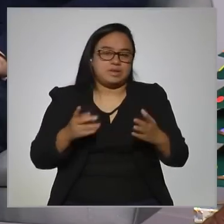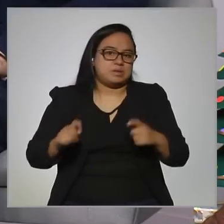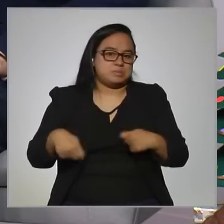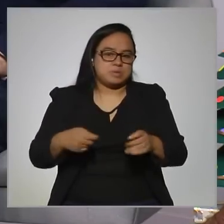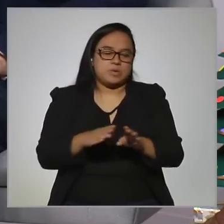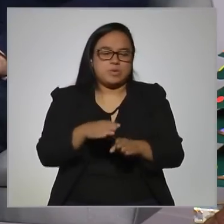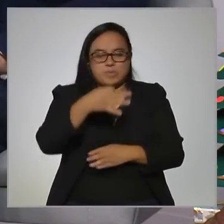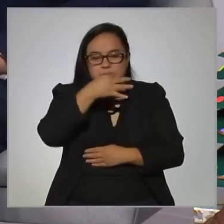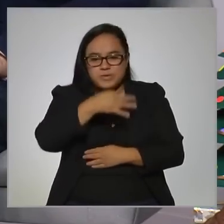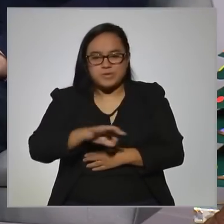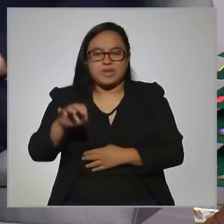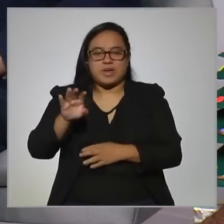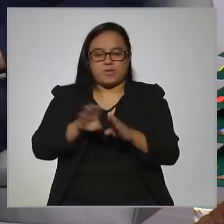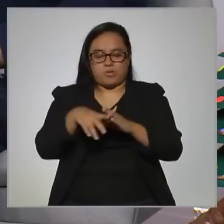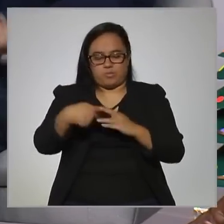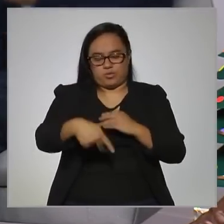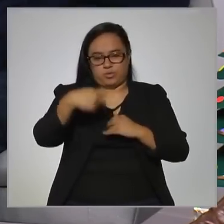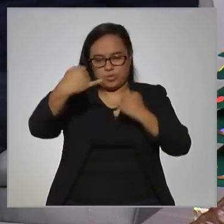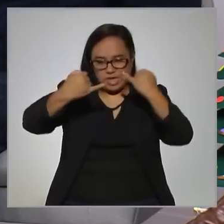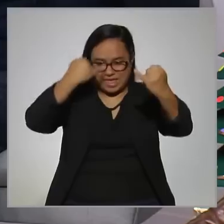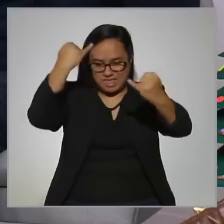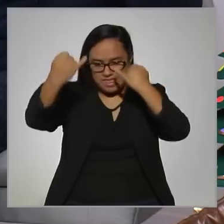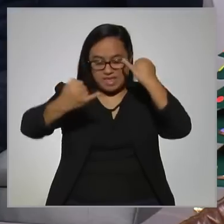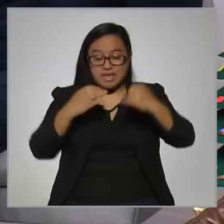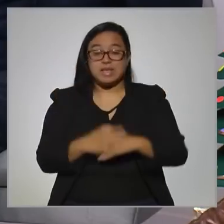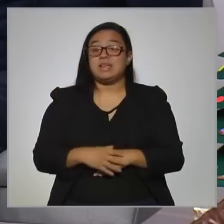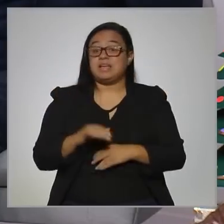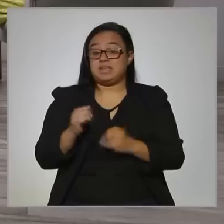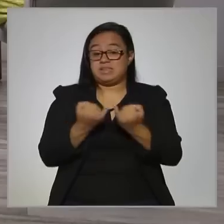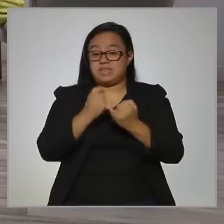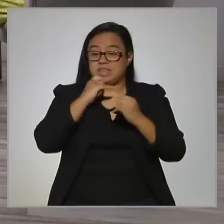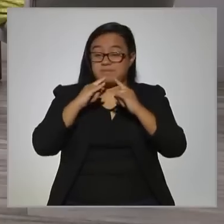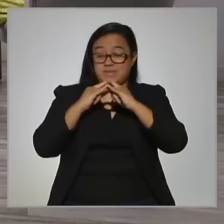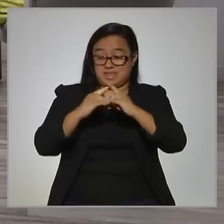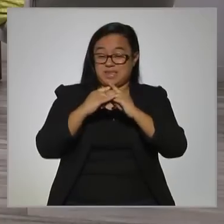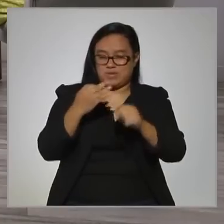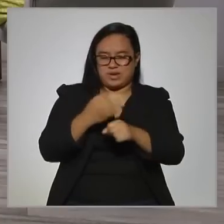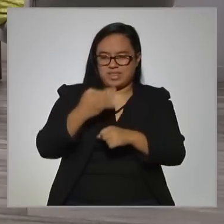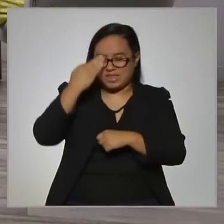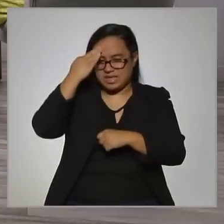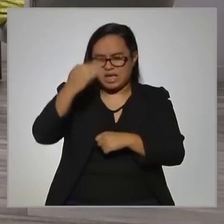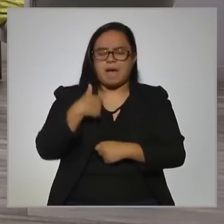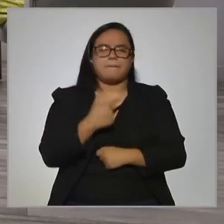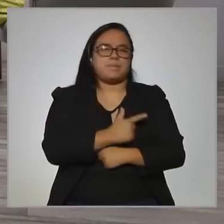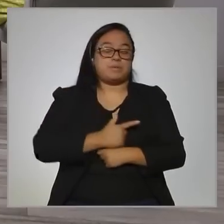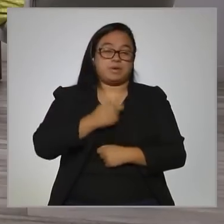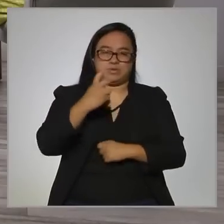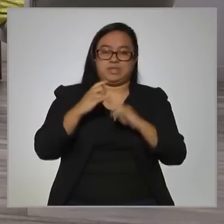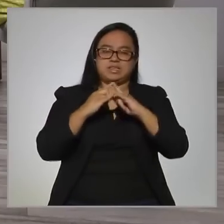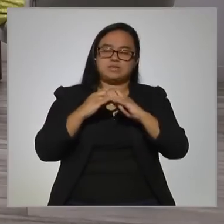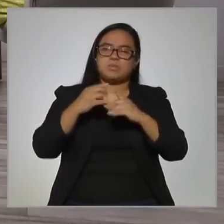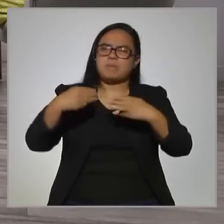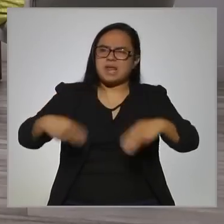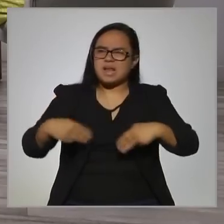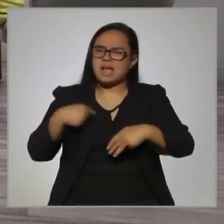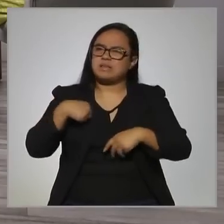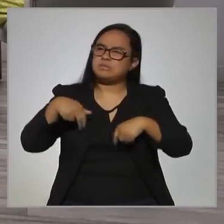de celebrar, de nuestra idiosincrasia. Claro, Claro. sobre todo en los tianguis en estas épocas, si vas caminando. A mí me encantan los tianguis, los